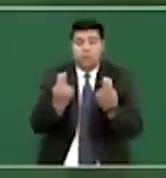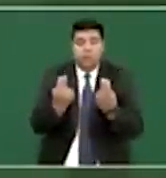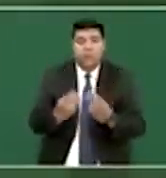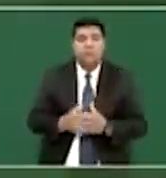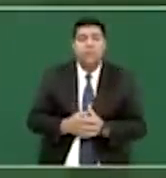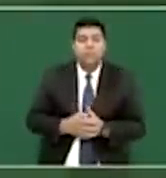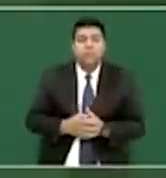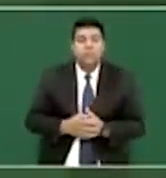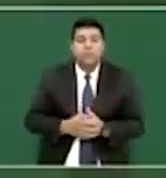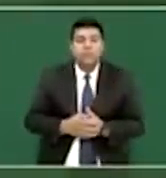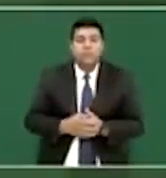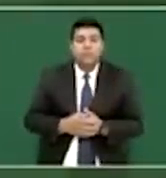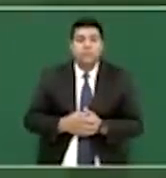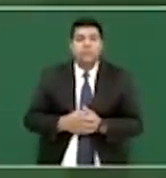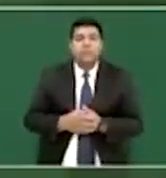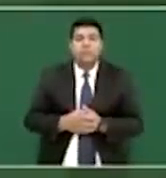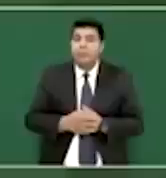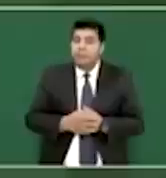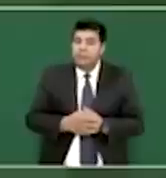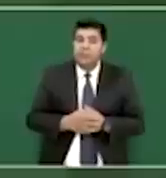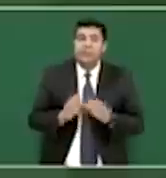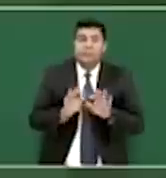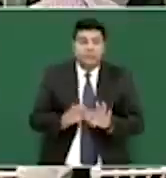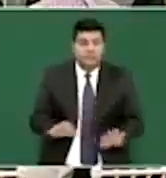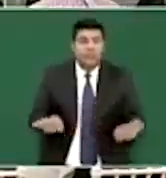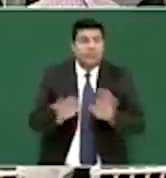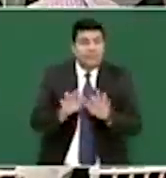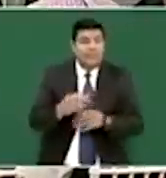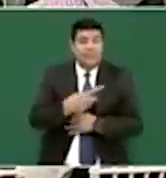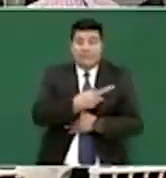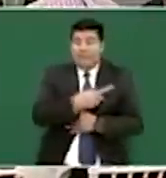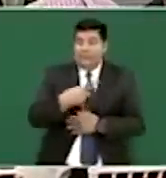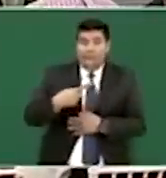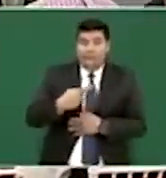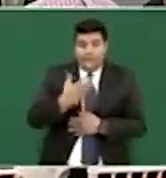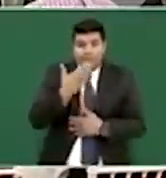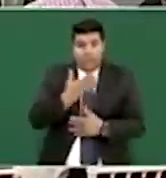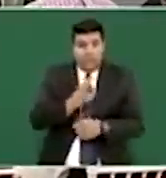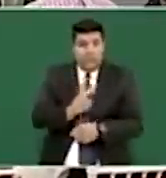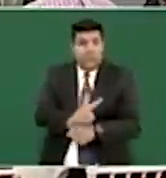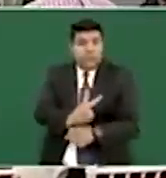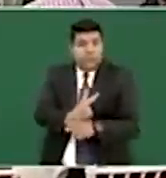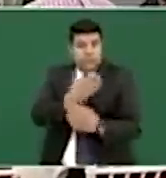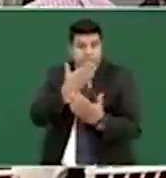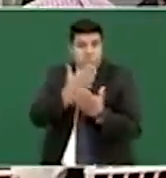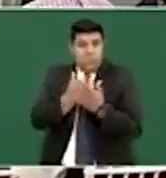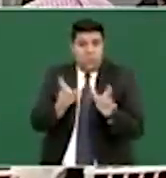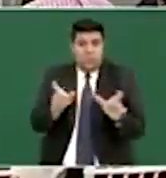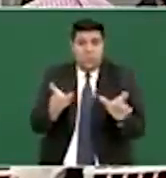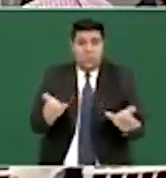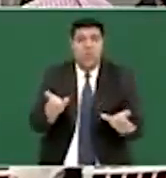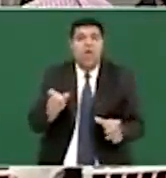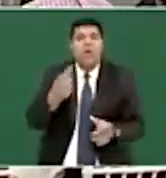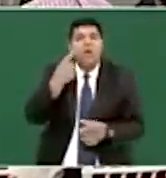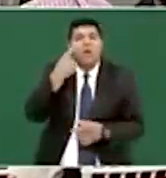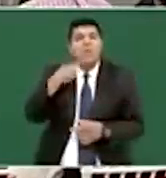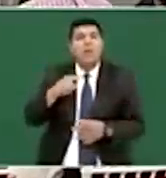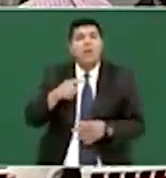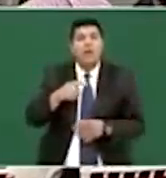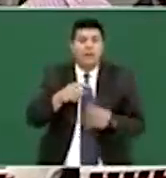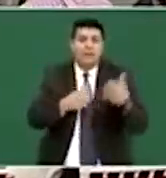Porque sí se requiere, desde luego, la defensa nacional.